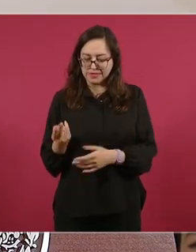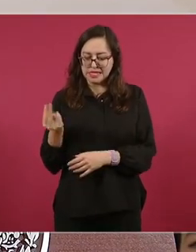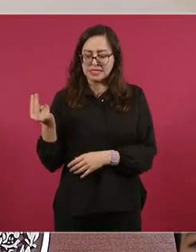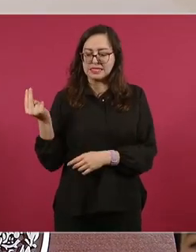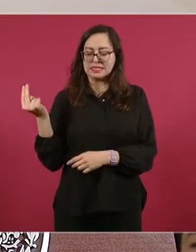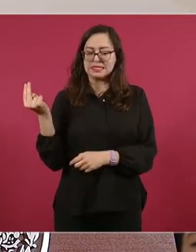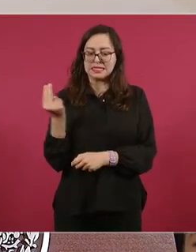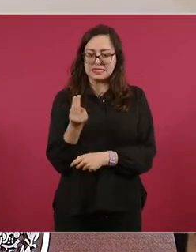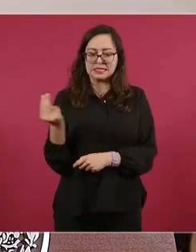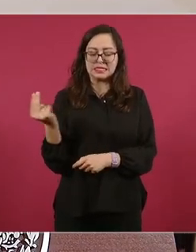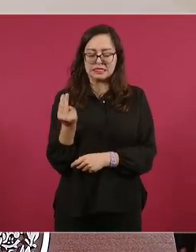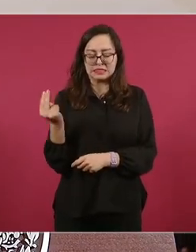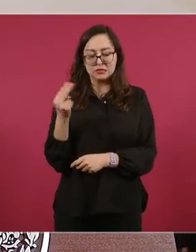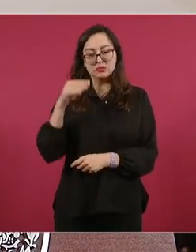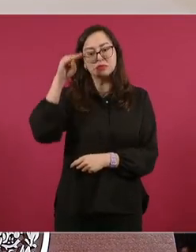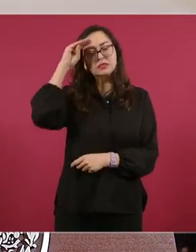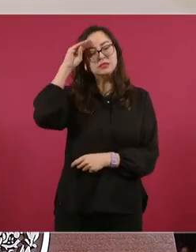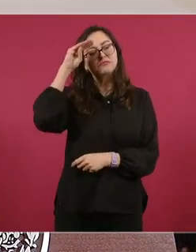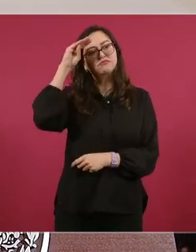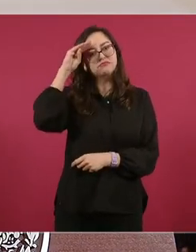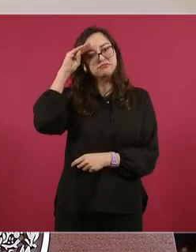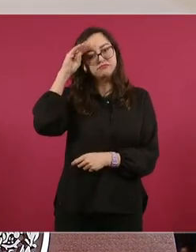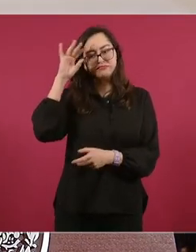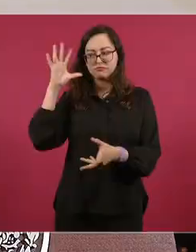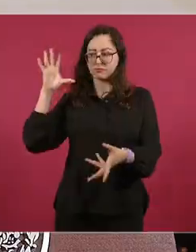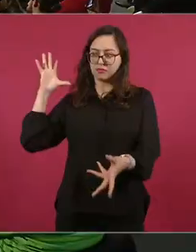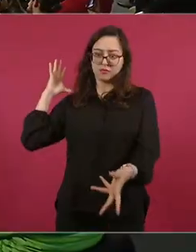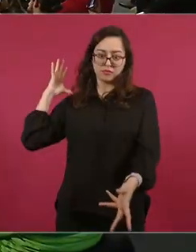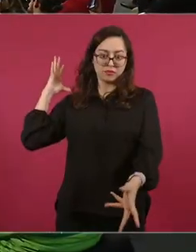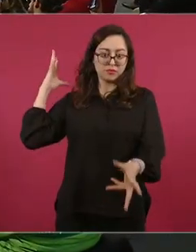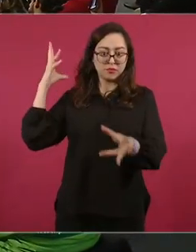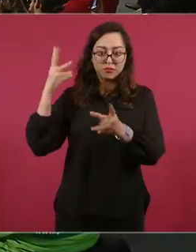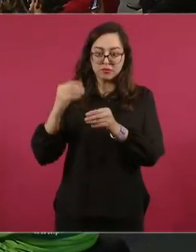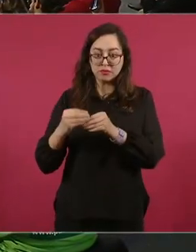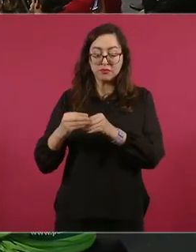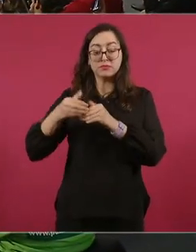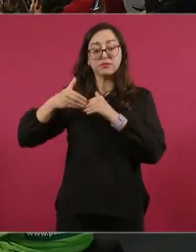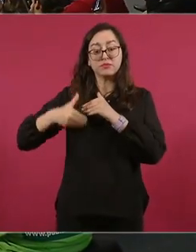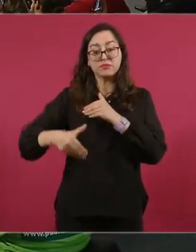reiterar acerca del pasado para comprender mejor el porvenir.